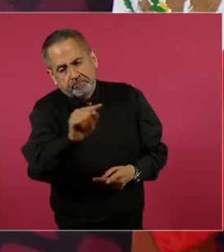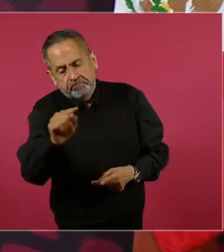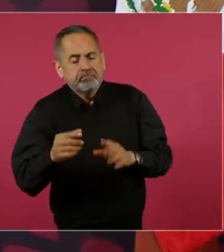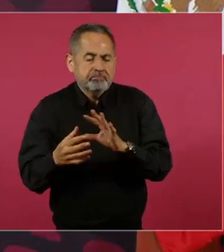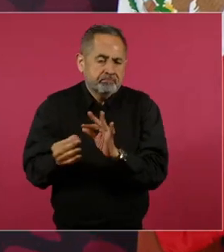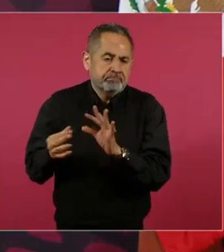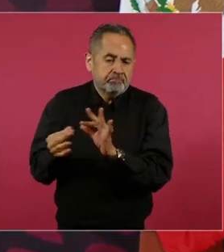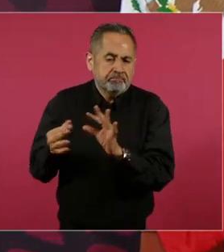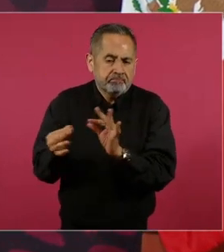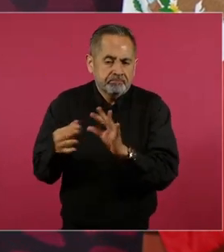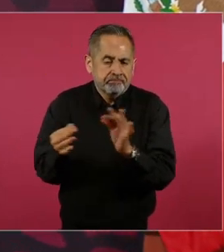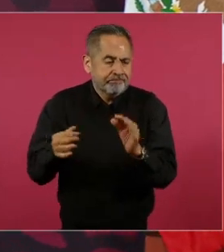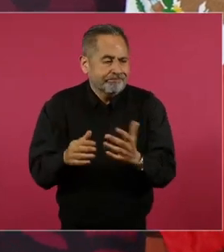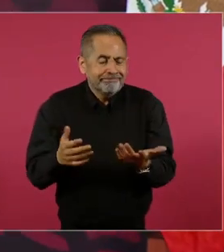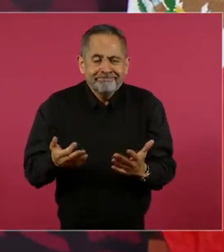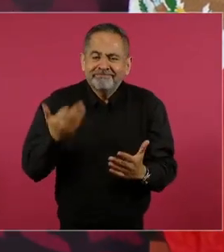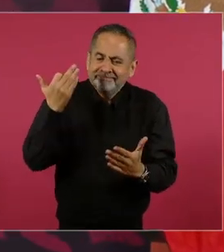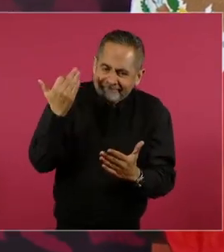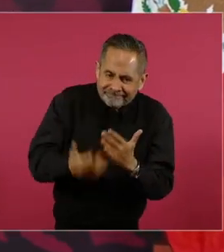no pudieron